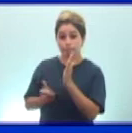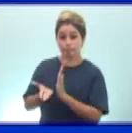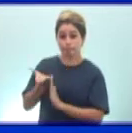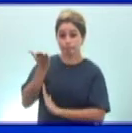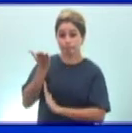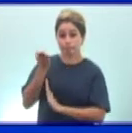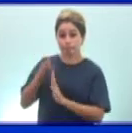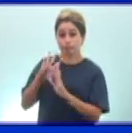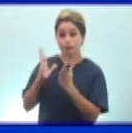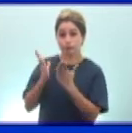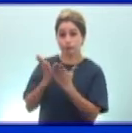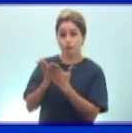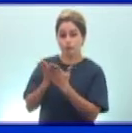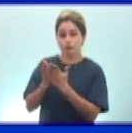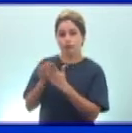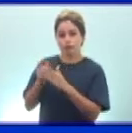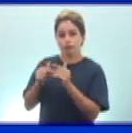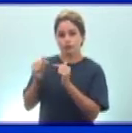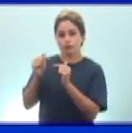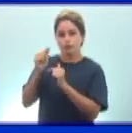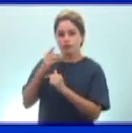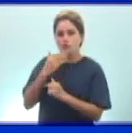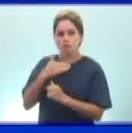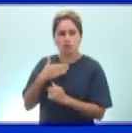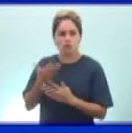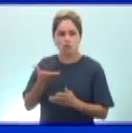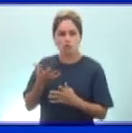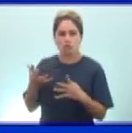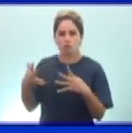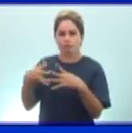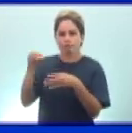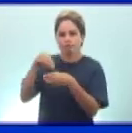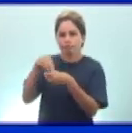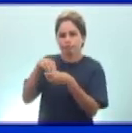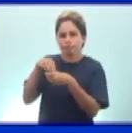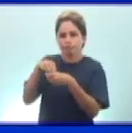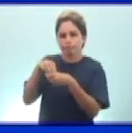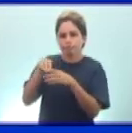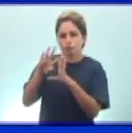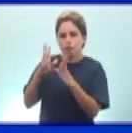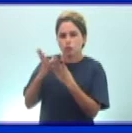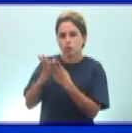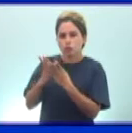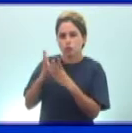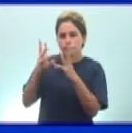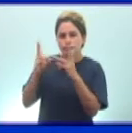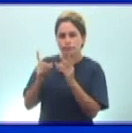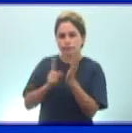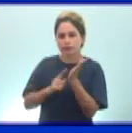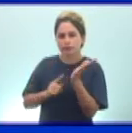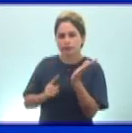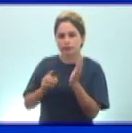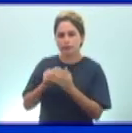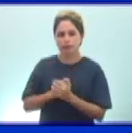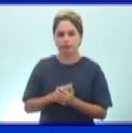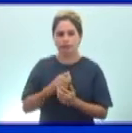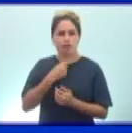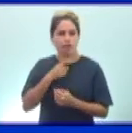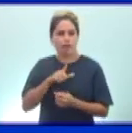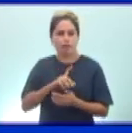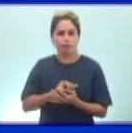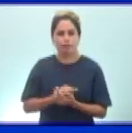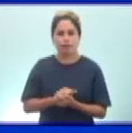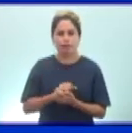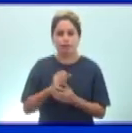yo coloco o cómo yo voy llenando los subniveles según los valores energéticos de cada nivel de energía. En el nivel 1 tenemos los